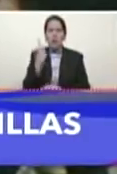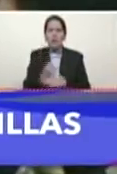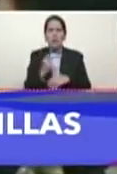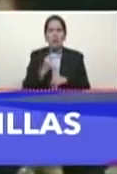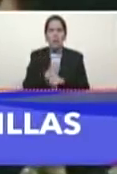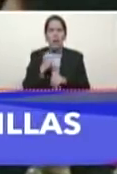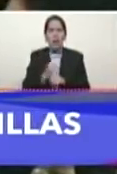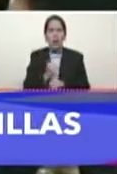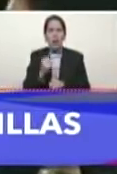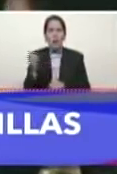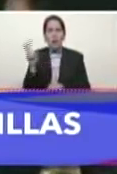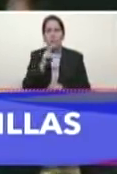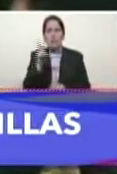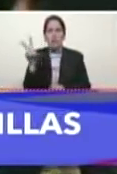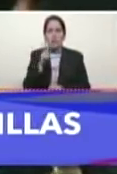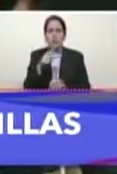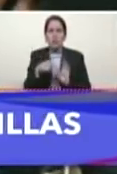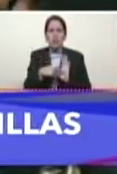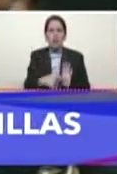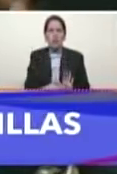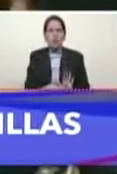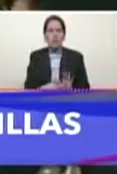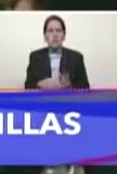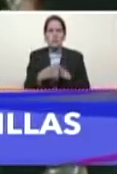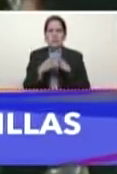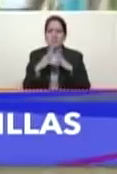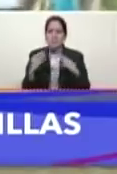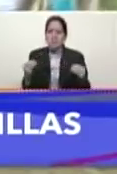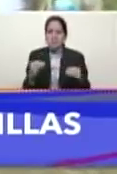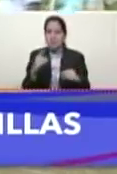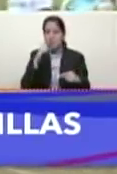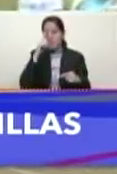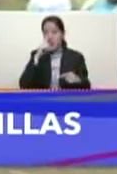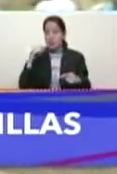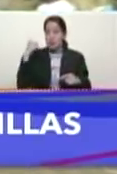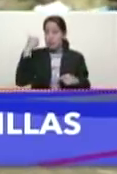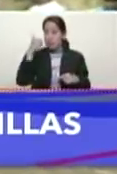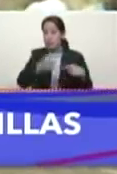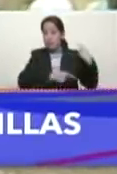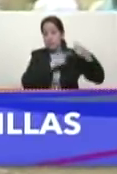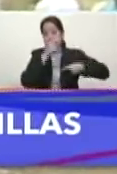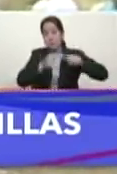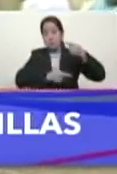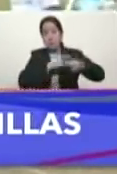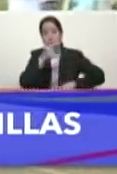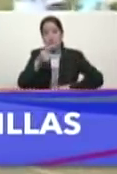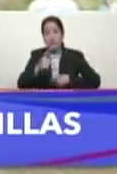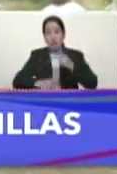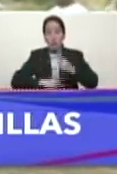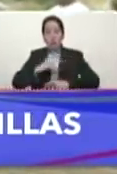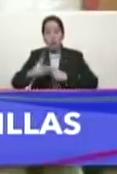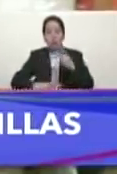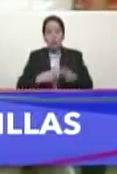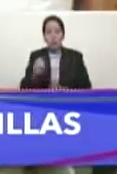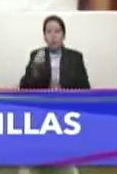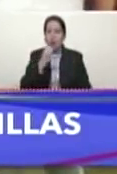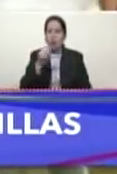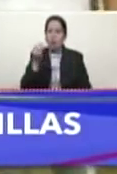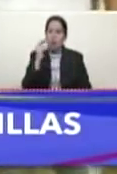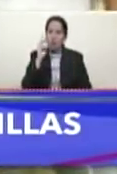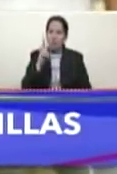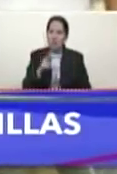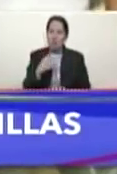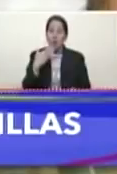todo el conocimiento ancestral que hemos obtenido durante generaciones para la producción de nuestros propios alimentos. En el día de hoy estamos